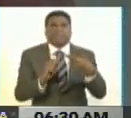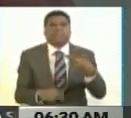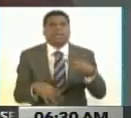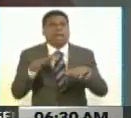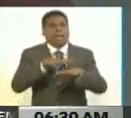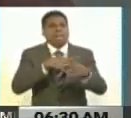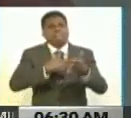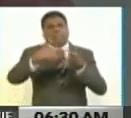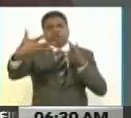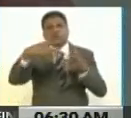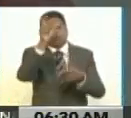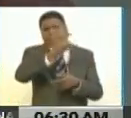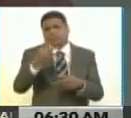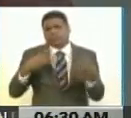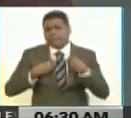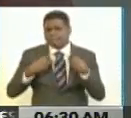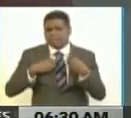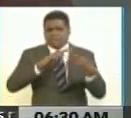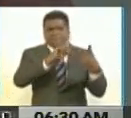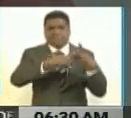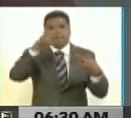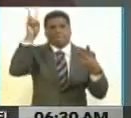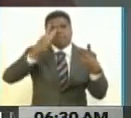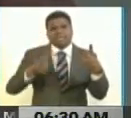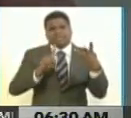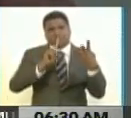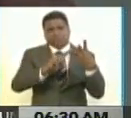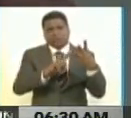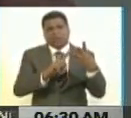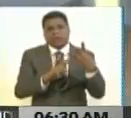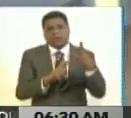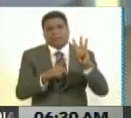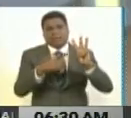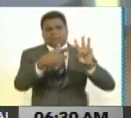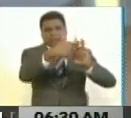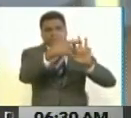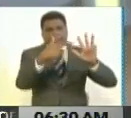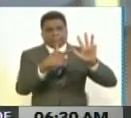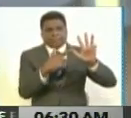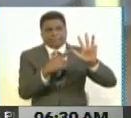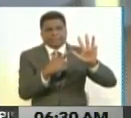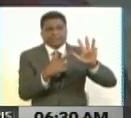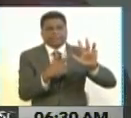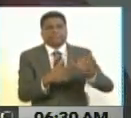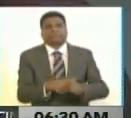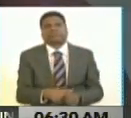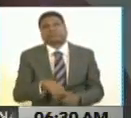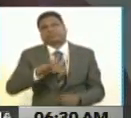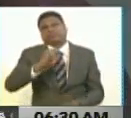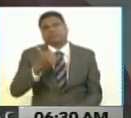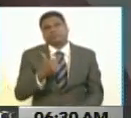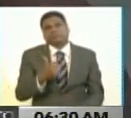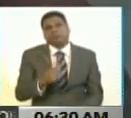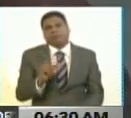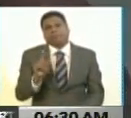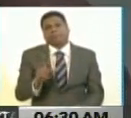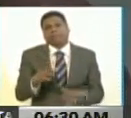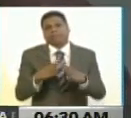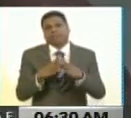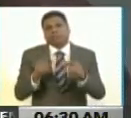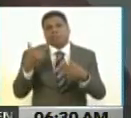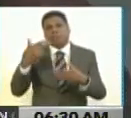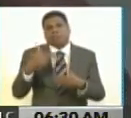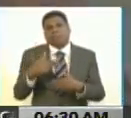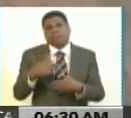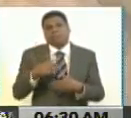millones de habitantes, y Venezuela, que sería el principal productor de petróleo de esta área del continente. Vamos a la pausa y venimos con